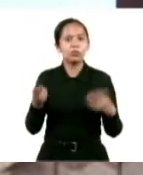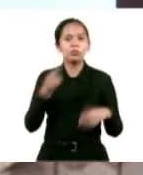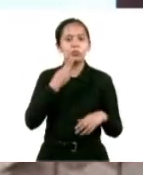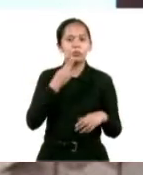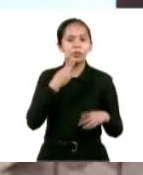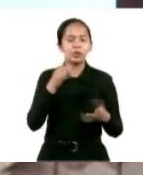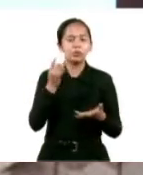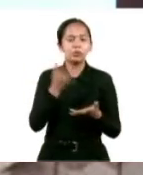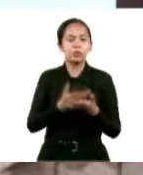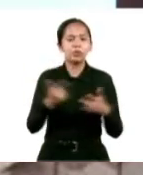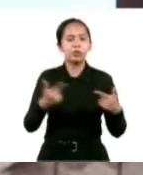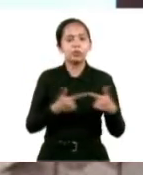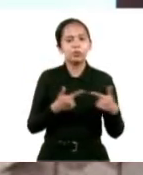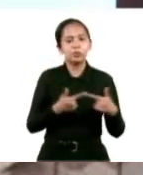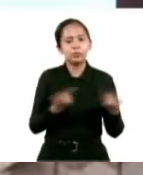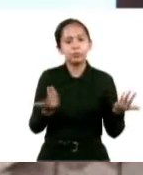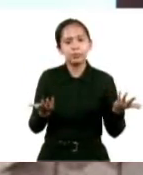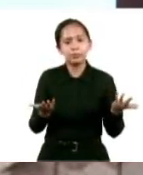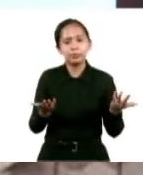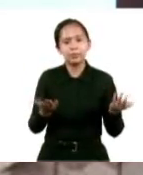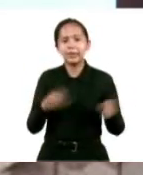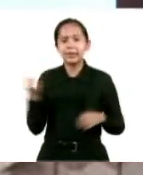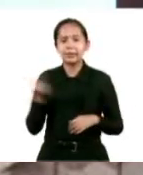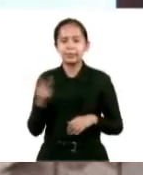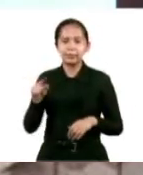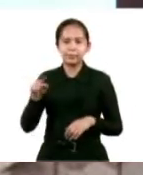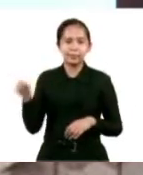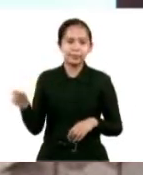cuando el propio Google advierte sus limitaciones?